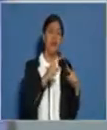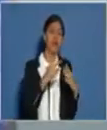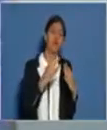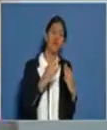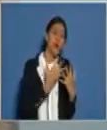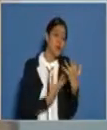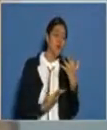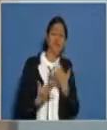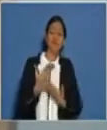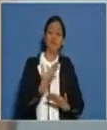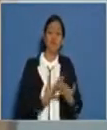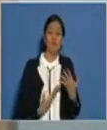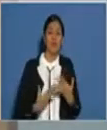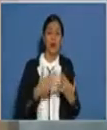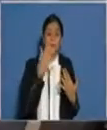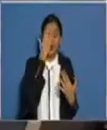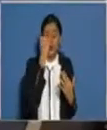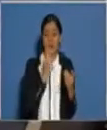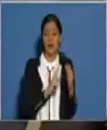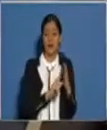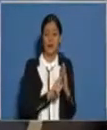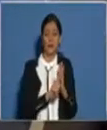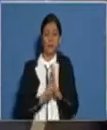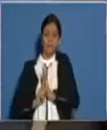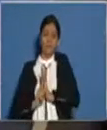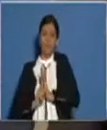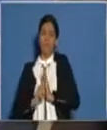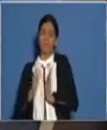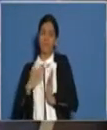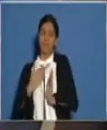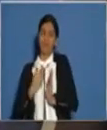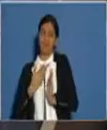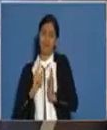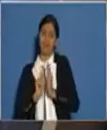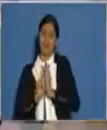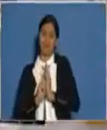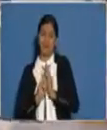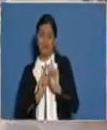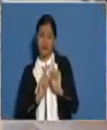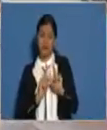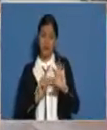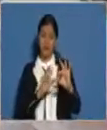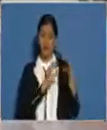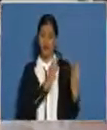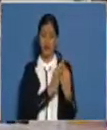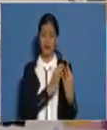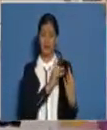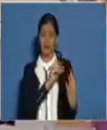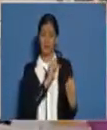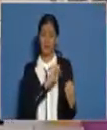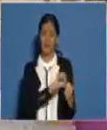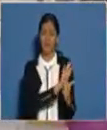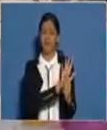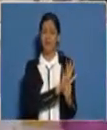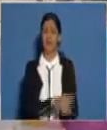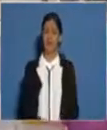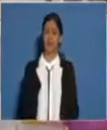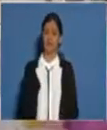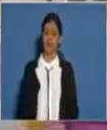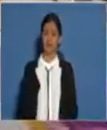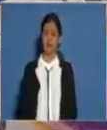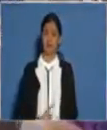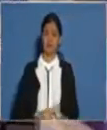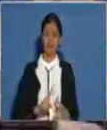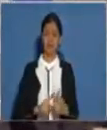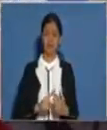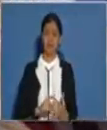porque prácticamente se recluyen y tienen el temor ese de que cuando van a su casa puedan llevar esta enfermedad. Así que es